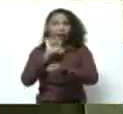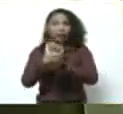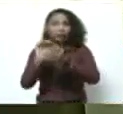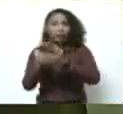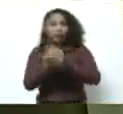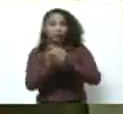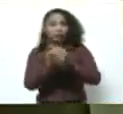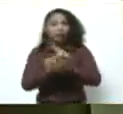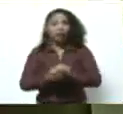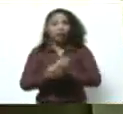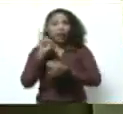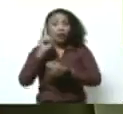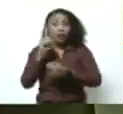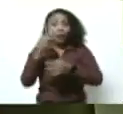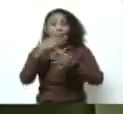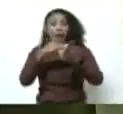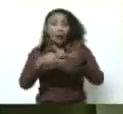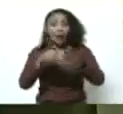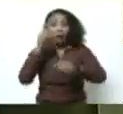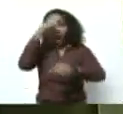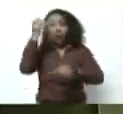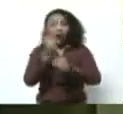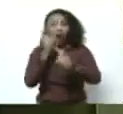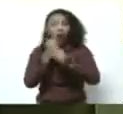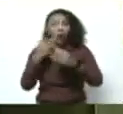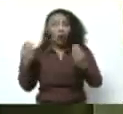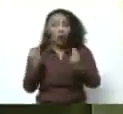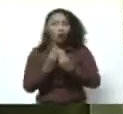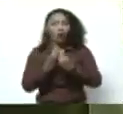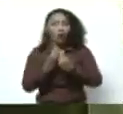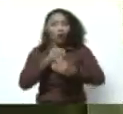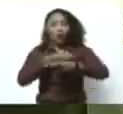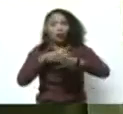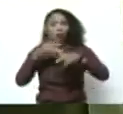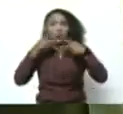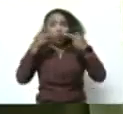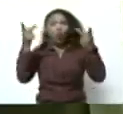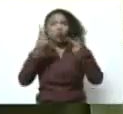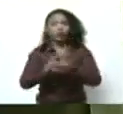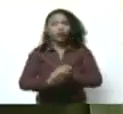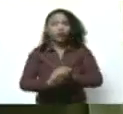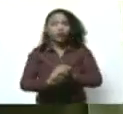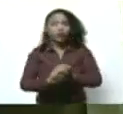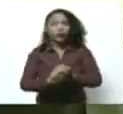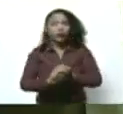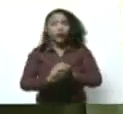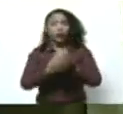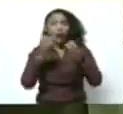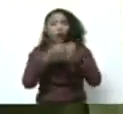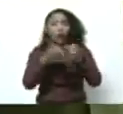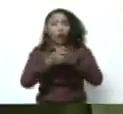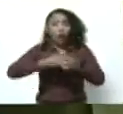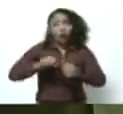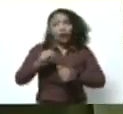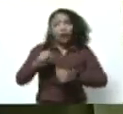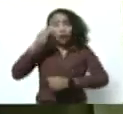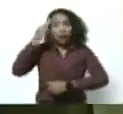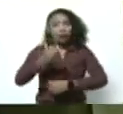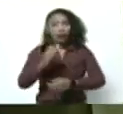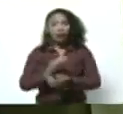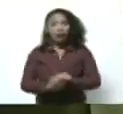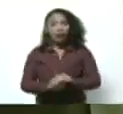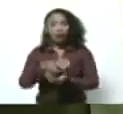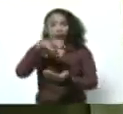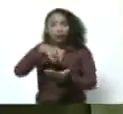sido incautados producto del trabajo conjunto del Ministerio Público y los organismos policiales y militares